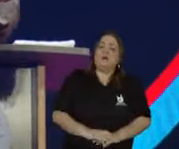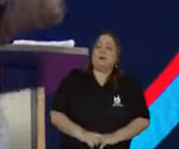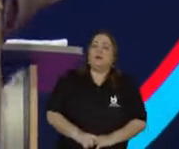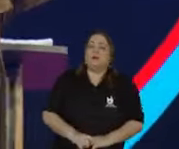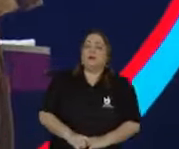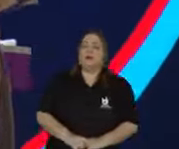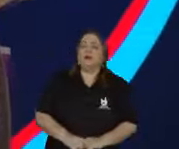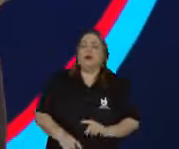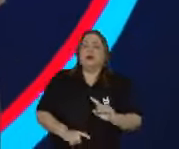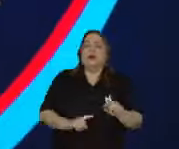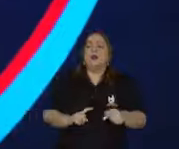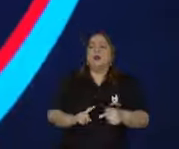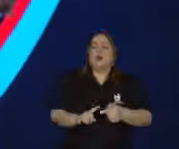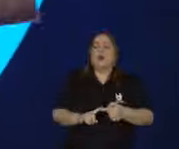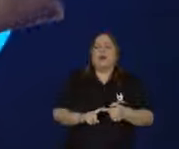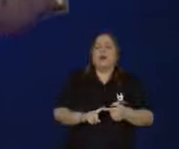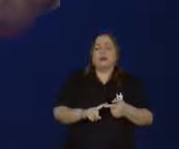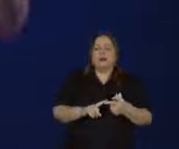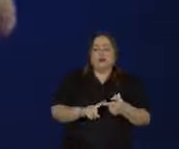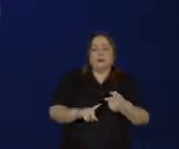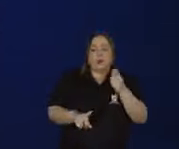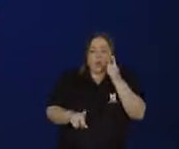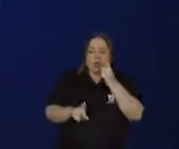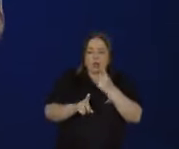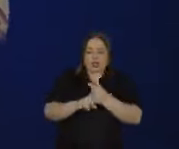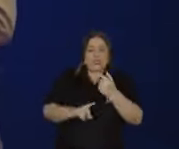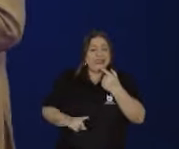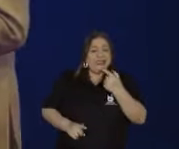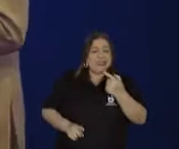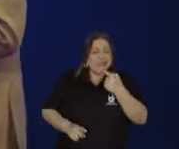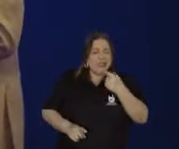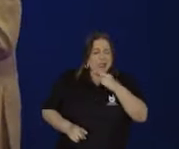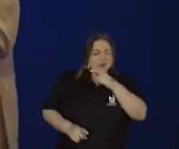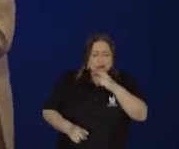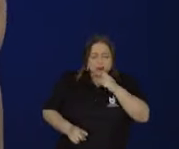Y cuando nuestro hermano cantaba la canción del desierto,